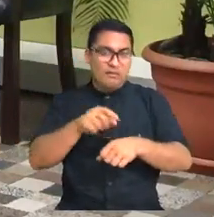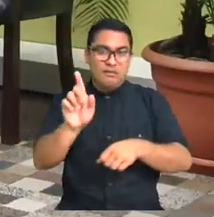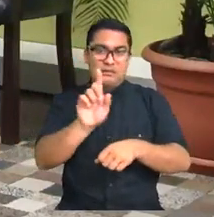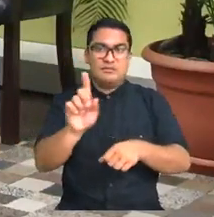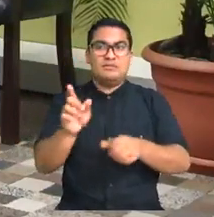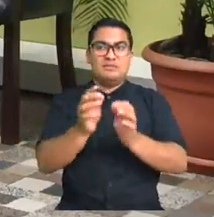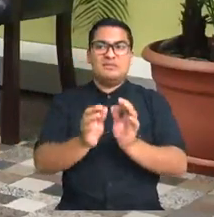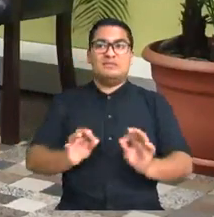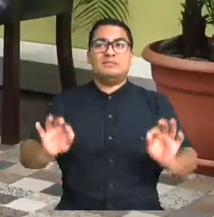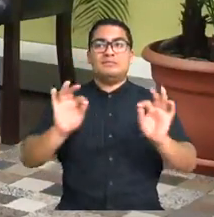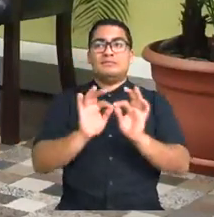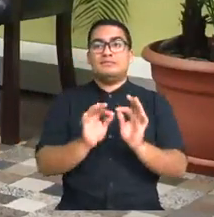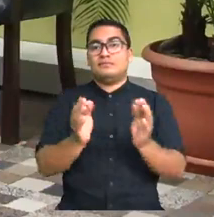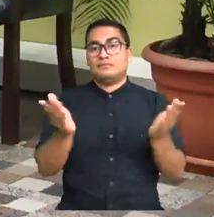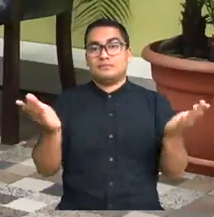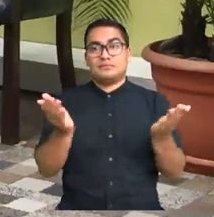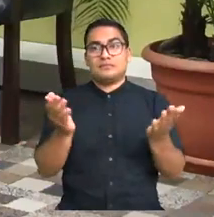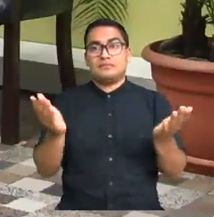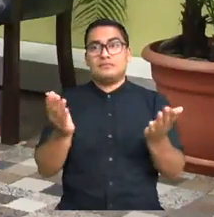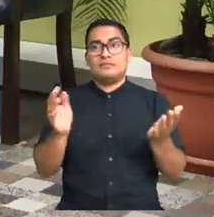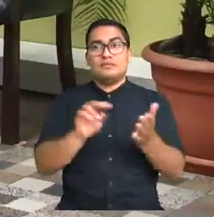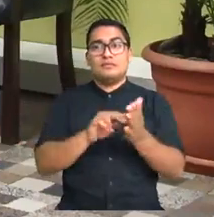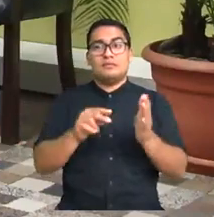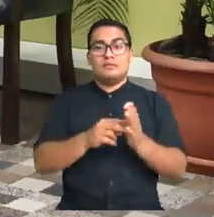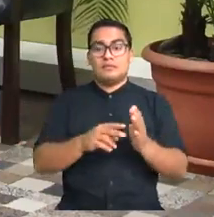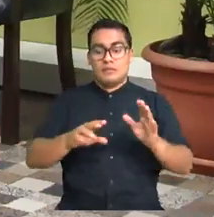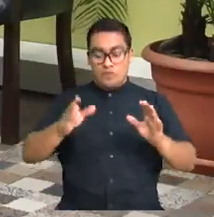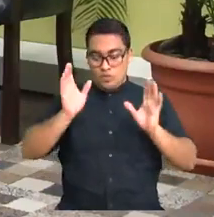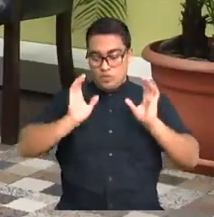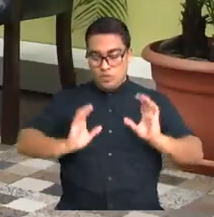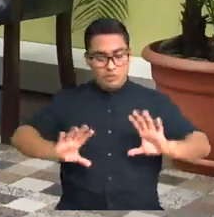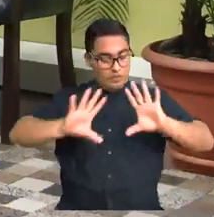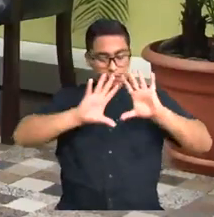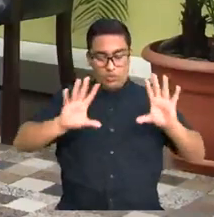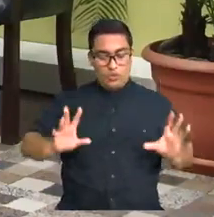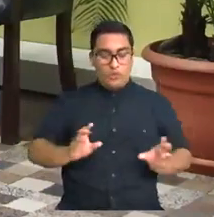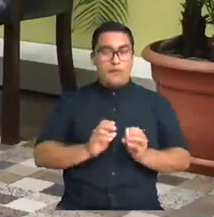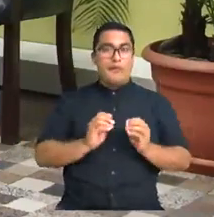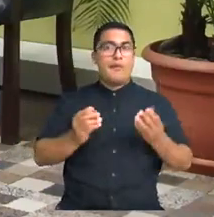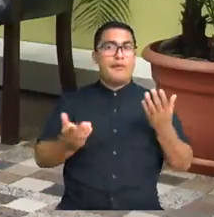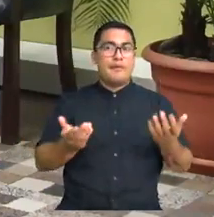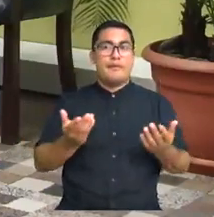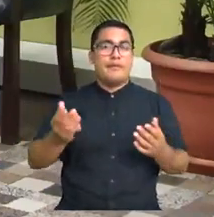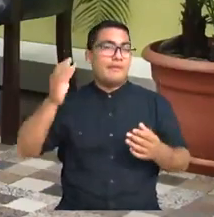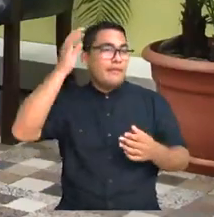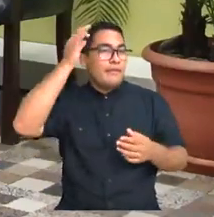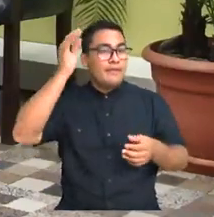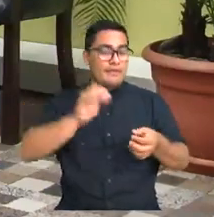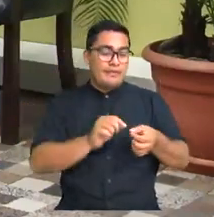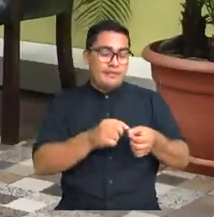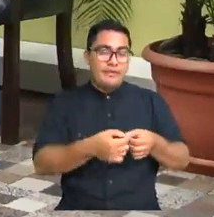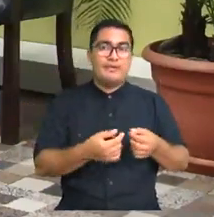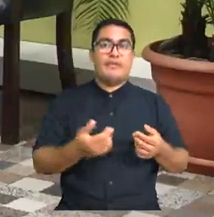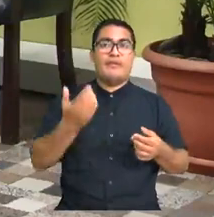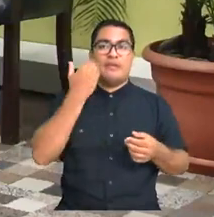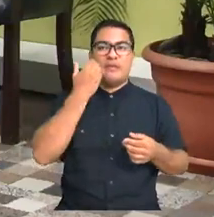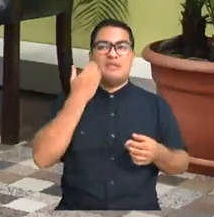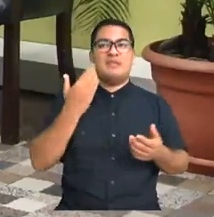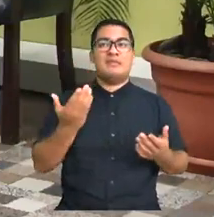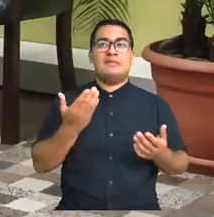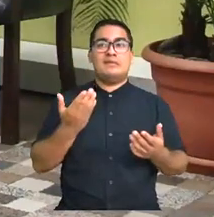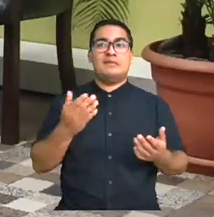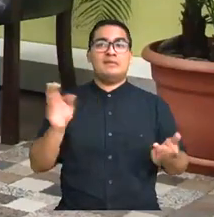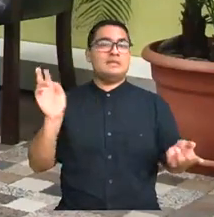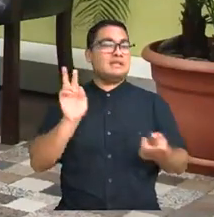sino verlo como un todo. Entonces atendemos enfermedades de la piel, del cabello, de las uñas, enfermedades de